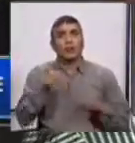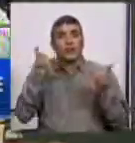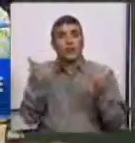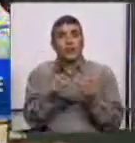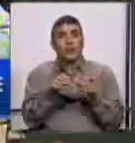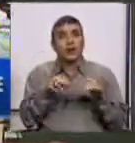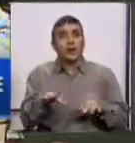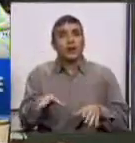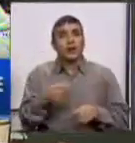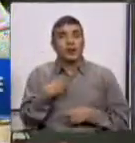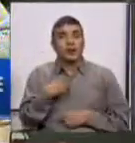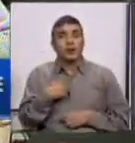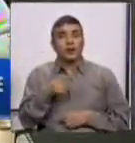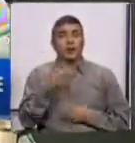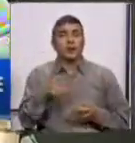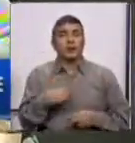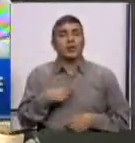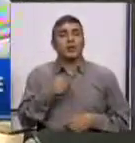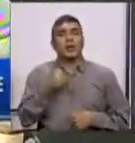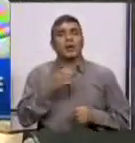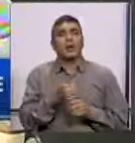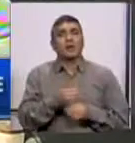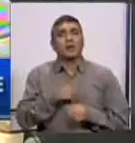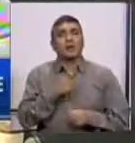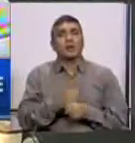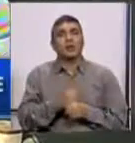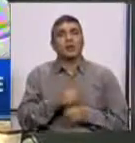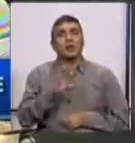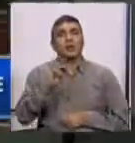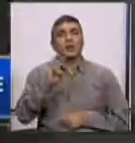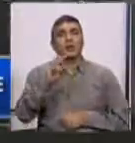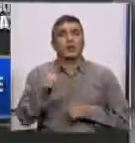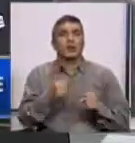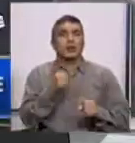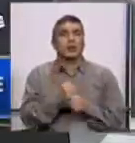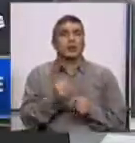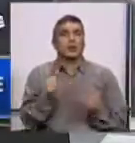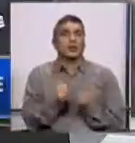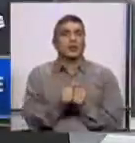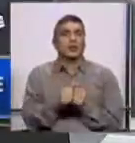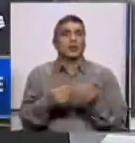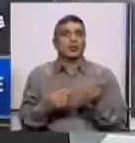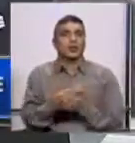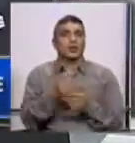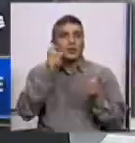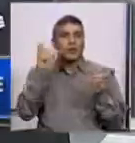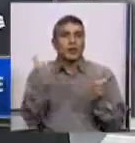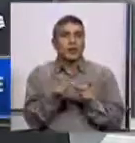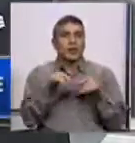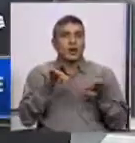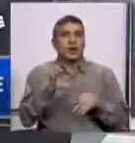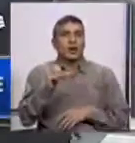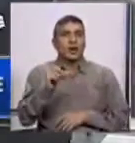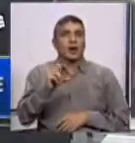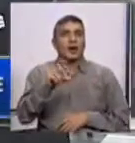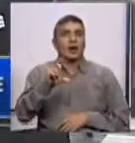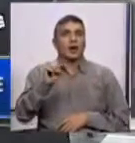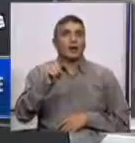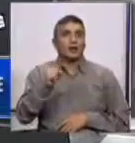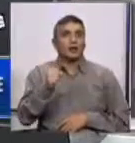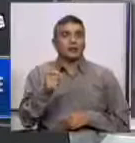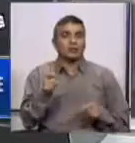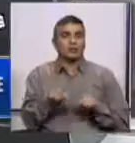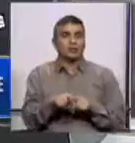general subrogante, quien ejercerá ese cargo por 6 años a la par del nuevo fiscal general Carlos Vaca